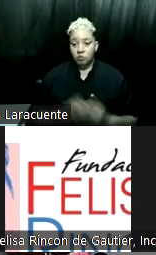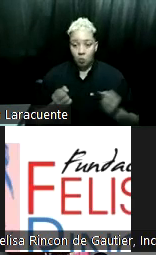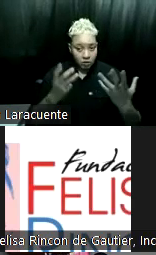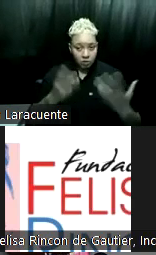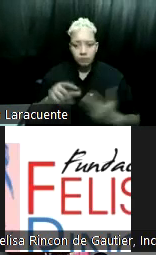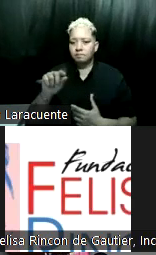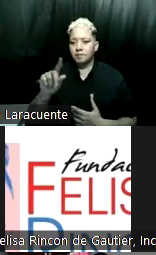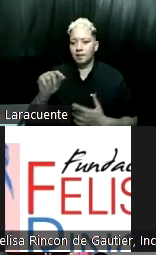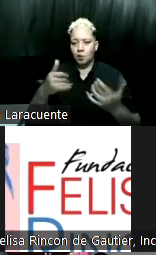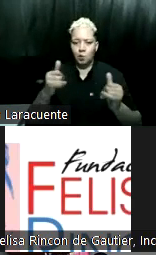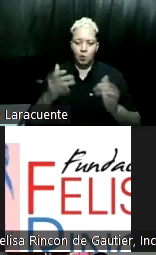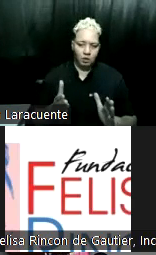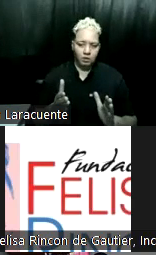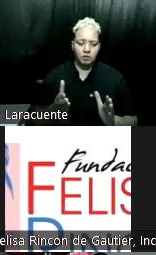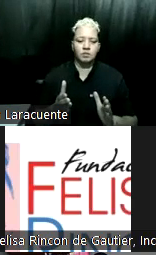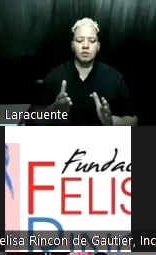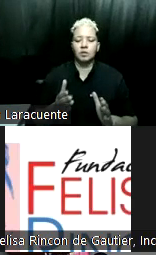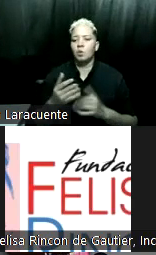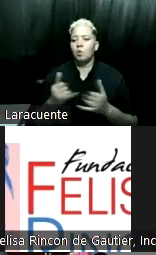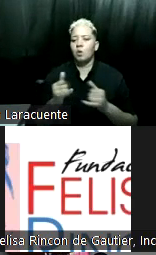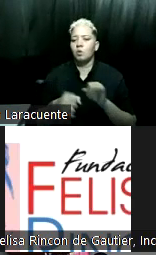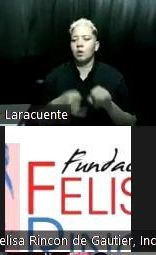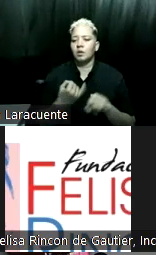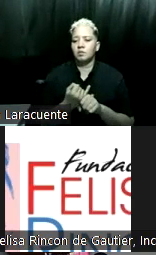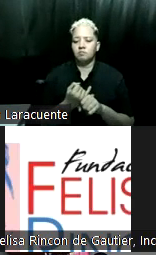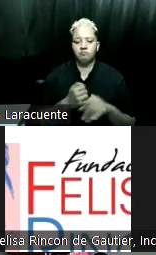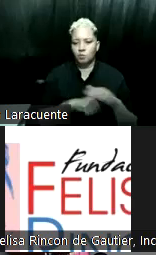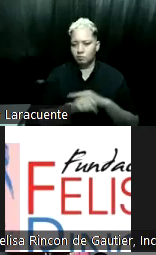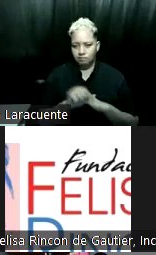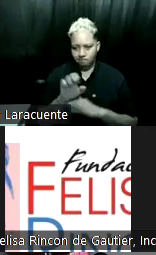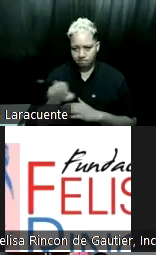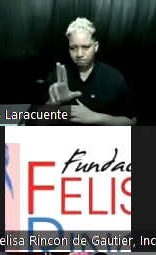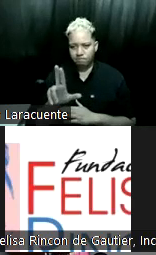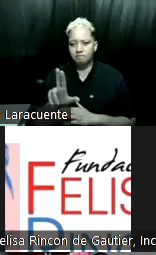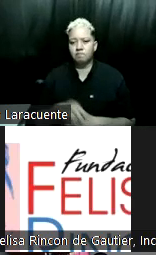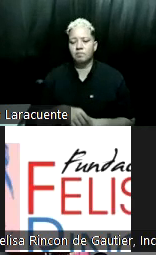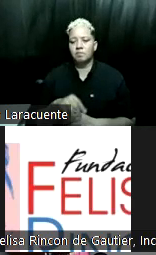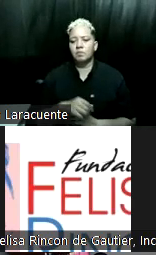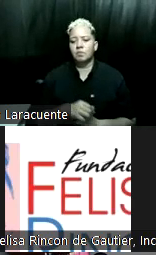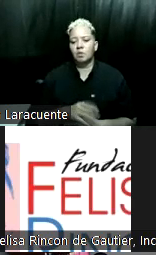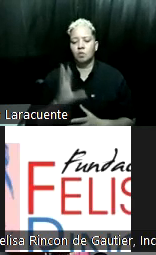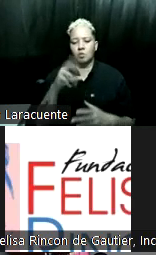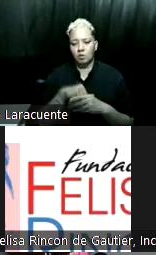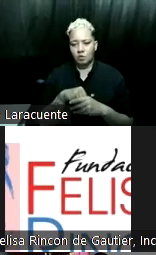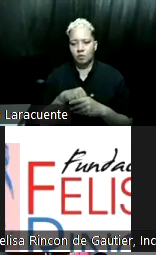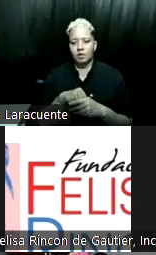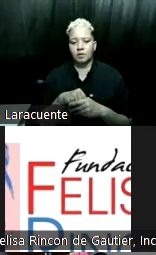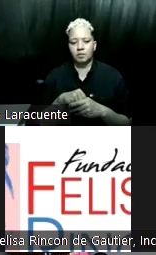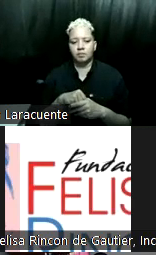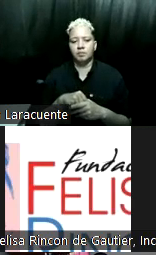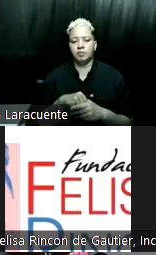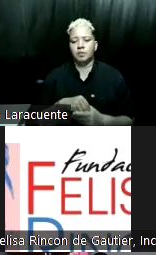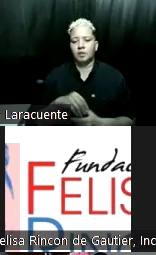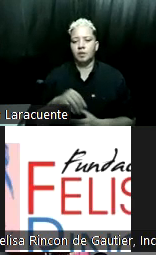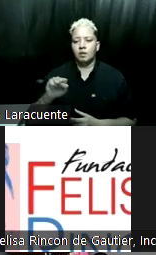20 jugadores internacionales no nacidos en los Estados Unidos, son parte del Naismith